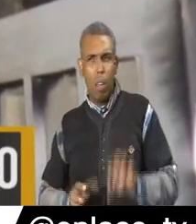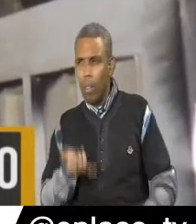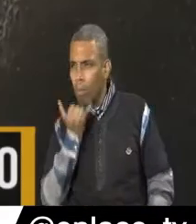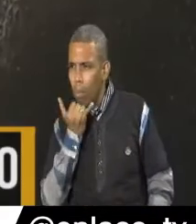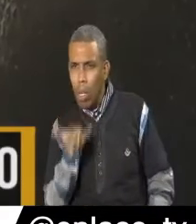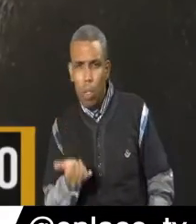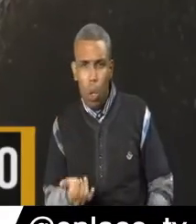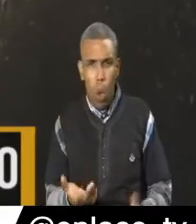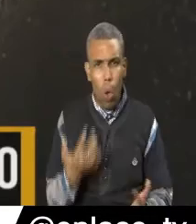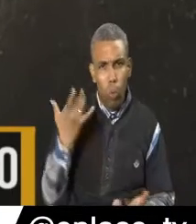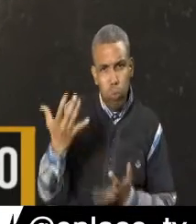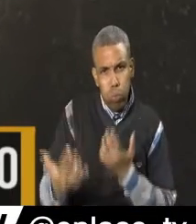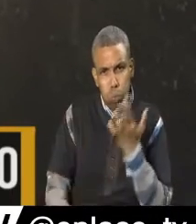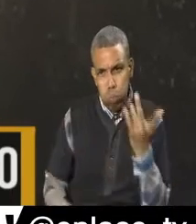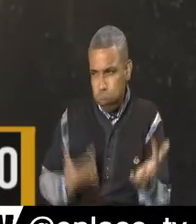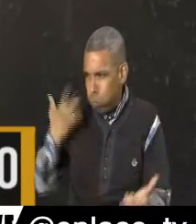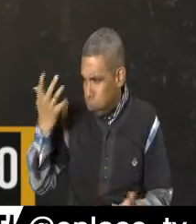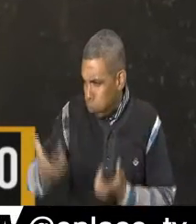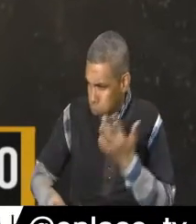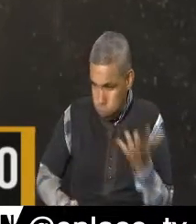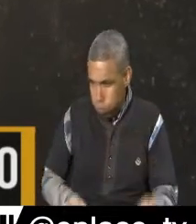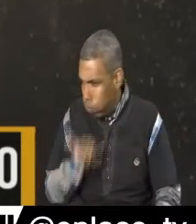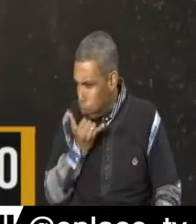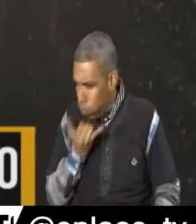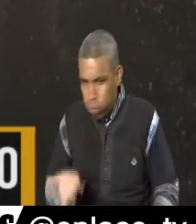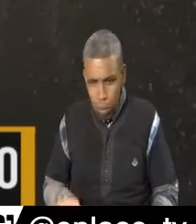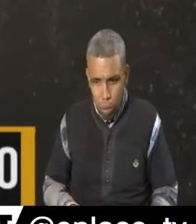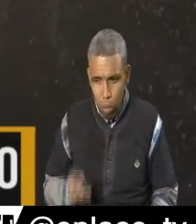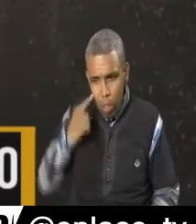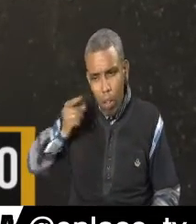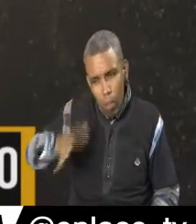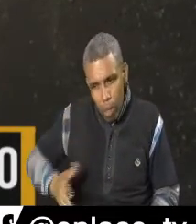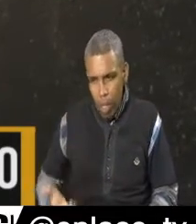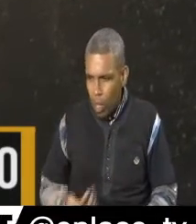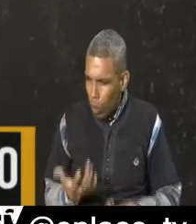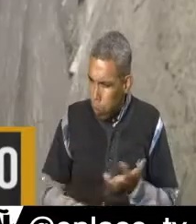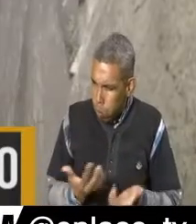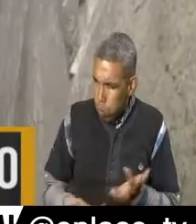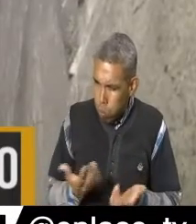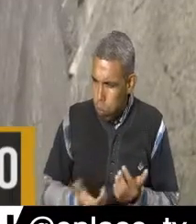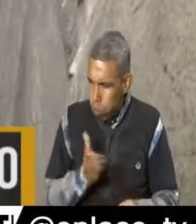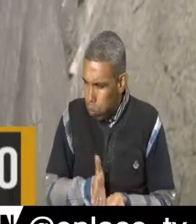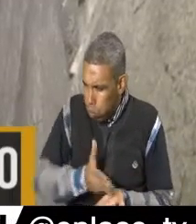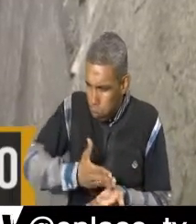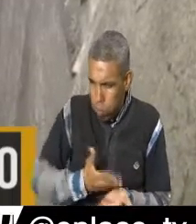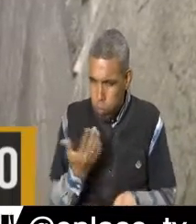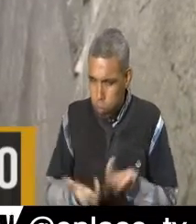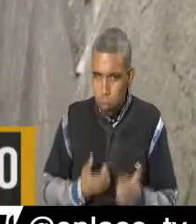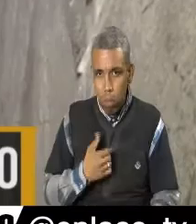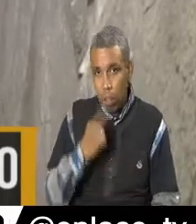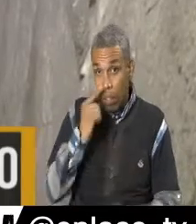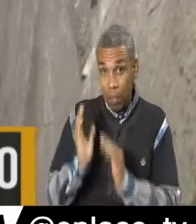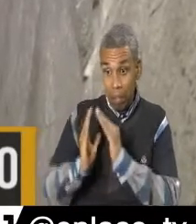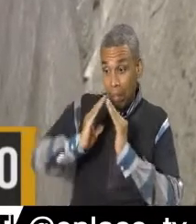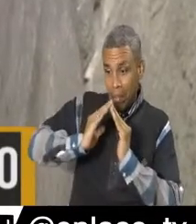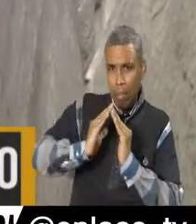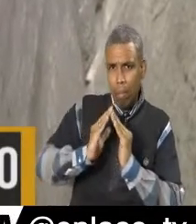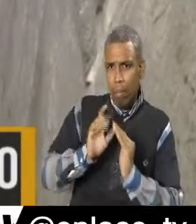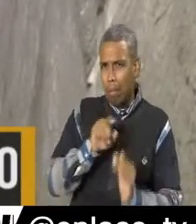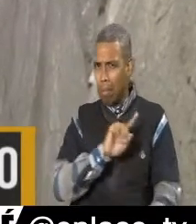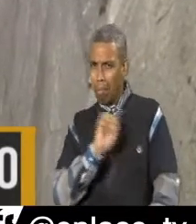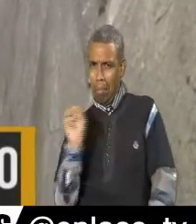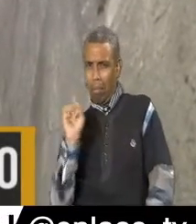eso. Entonces ella se para, prende la luz, y como ella se para y prende la luz, la casa tapada en llamas y en humo negro, no podía ver nada. Entonces